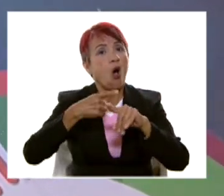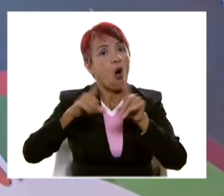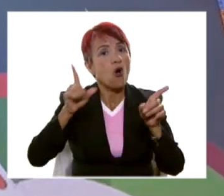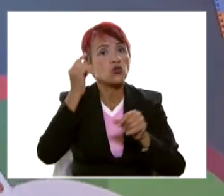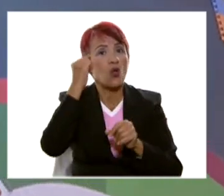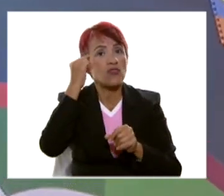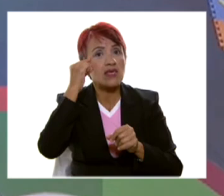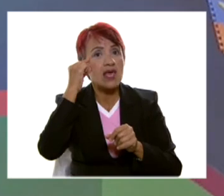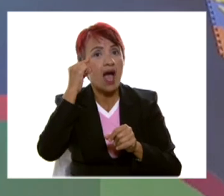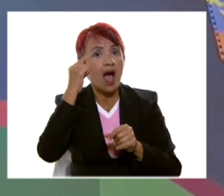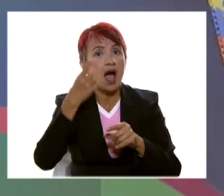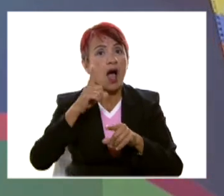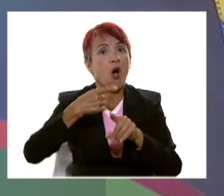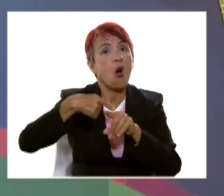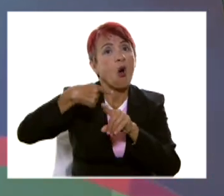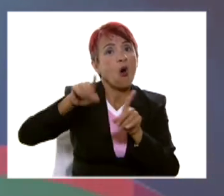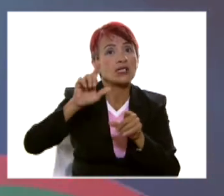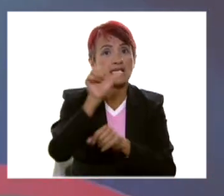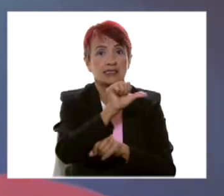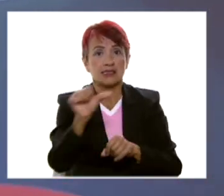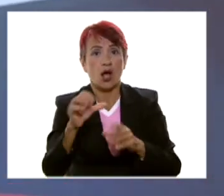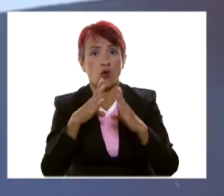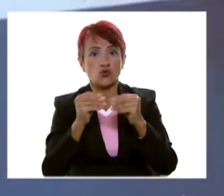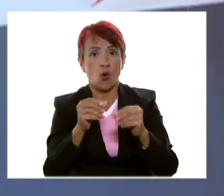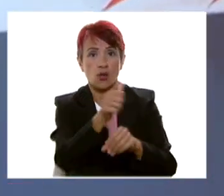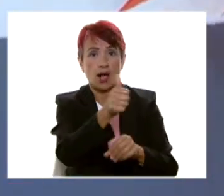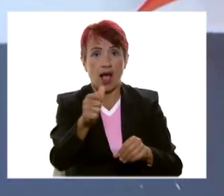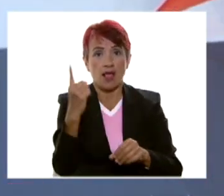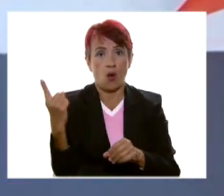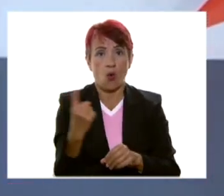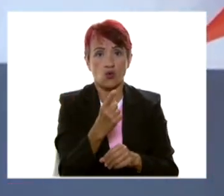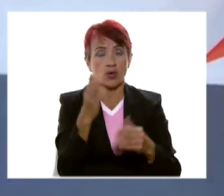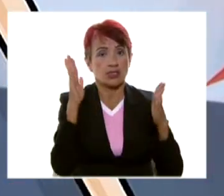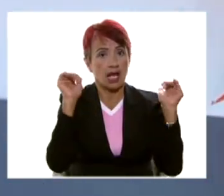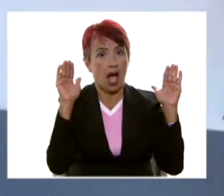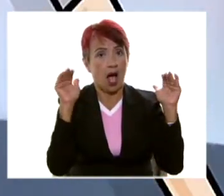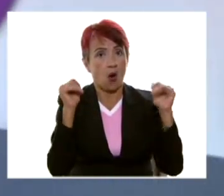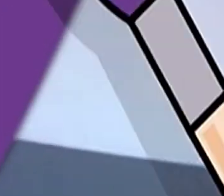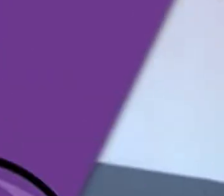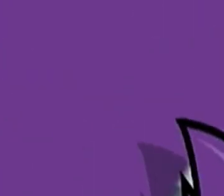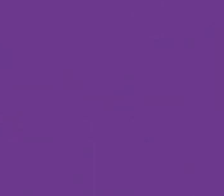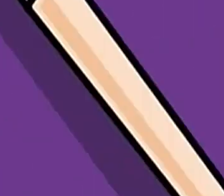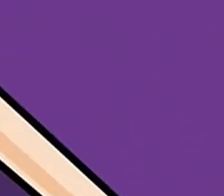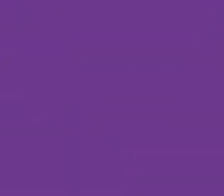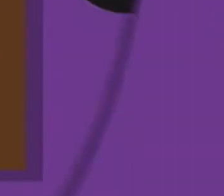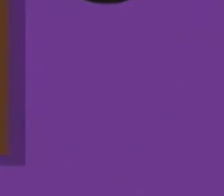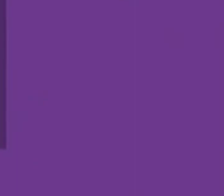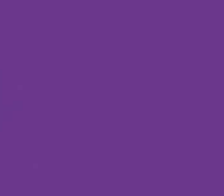próxima semana, deseándoles que todos los seres sean felices. ¡Chao!